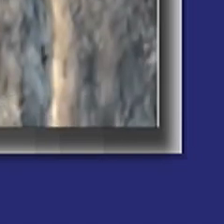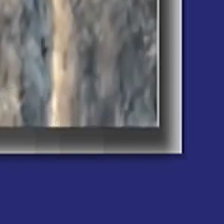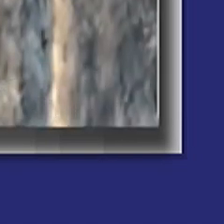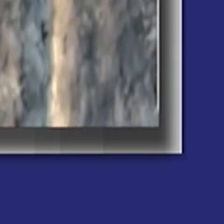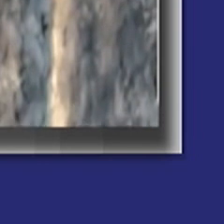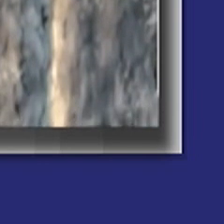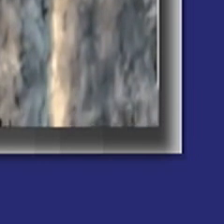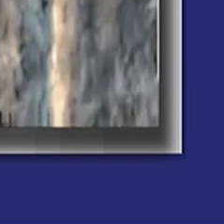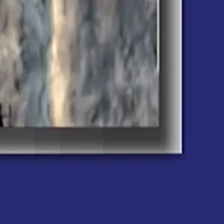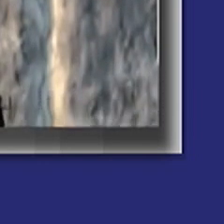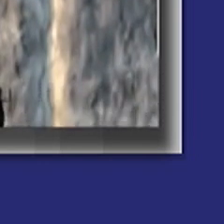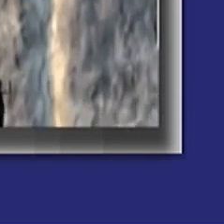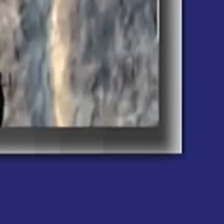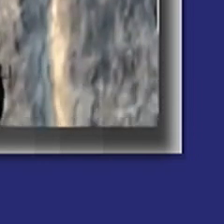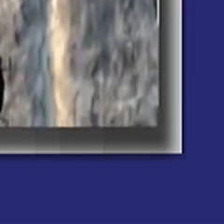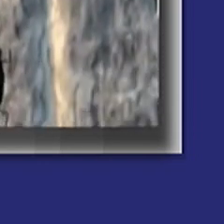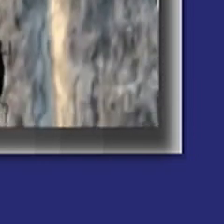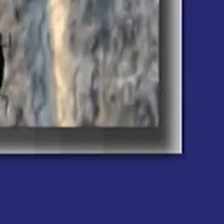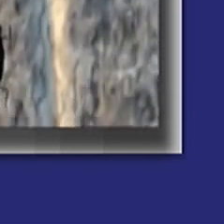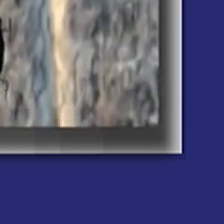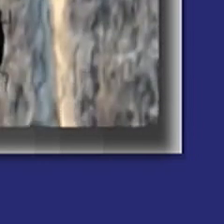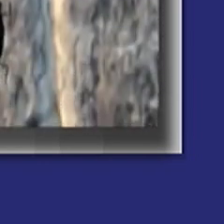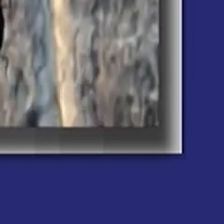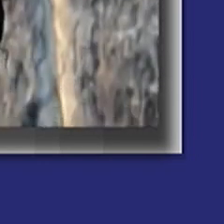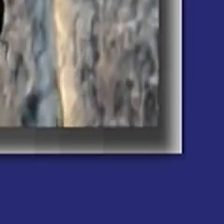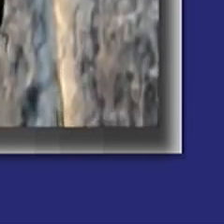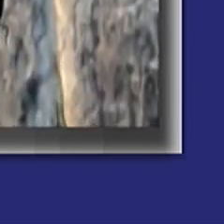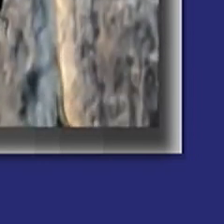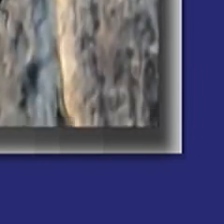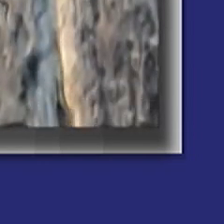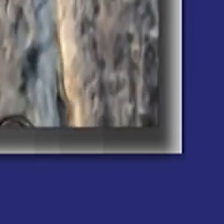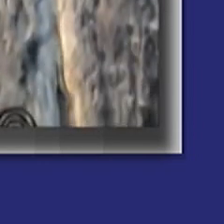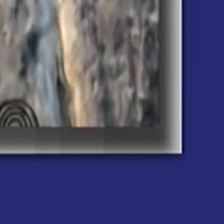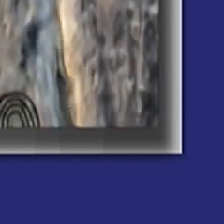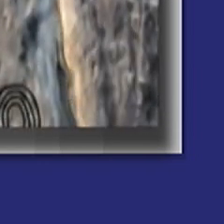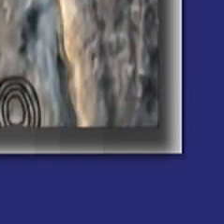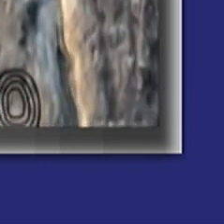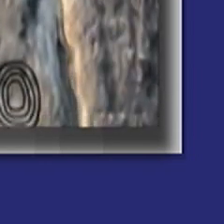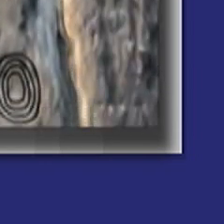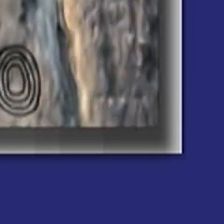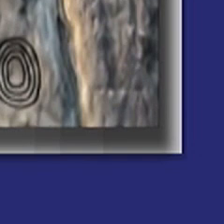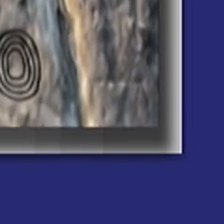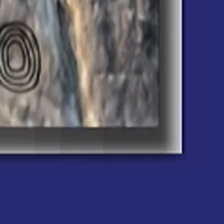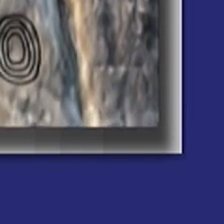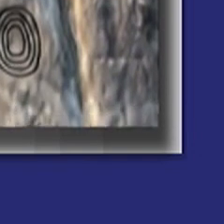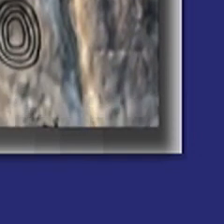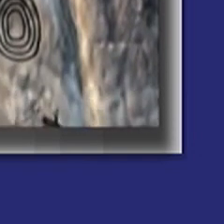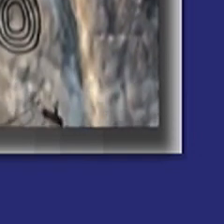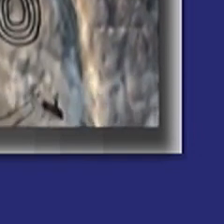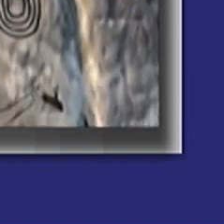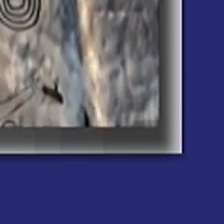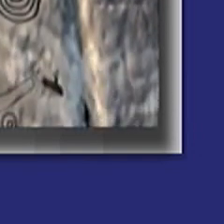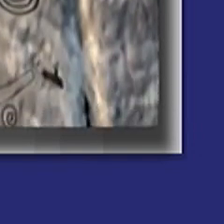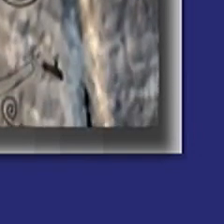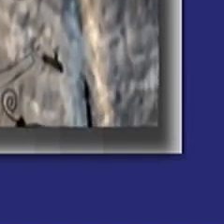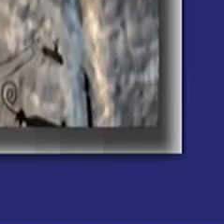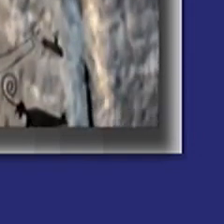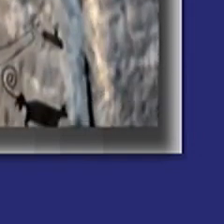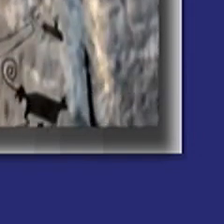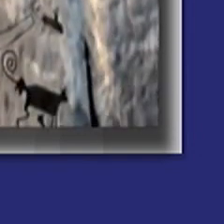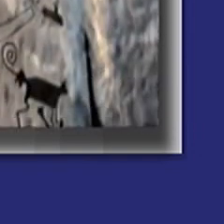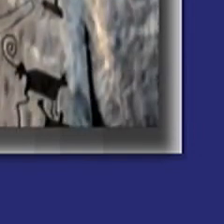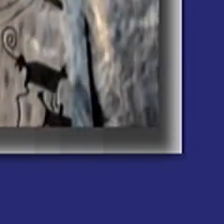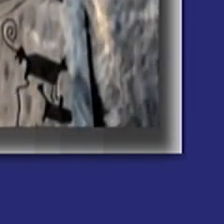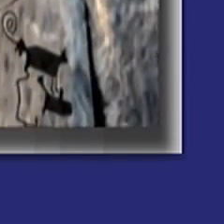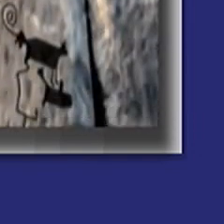El panel más grande, que contiene al menos 93 grabados individuales, tiene 304 metros cuadrados. Algunas